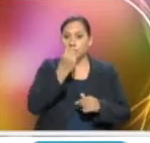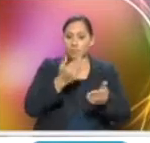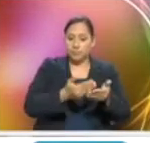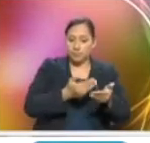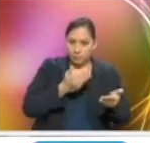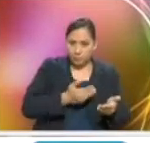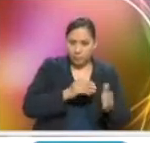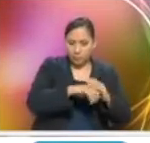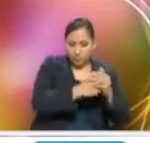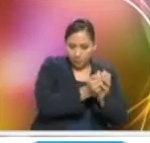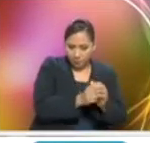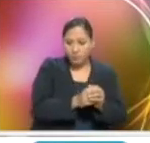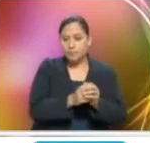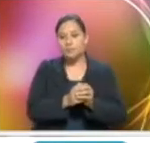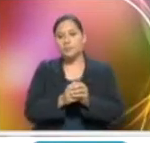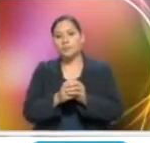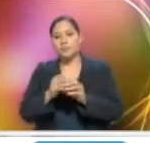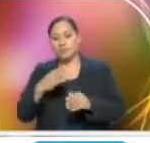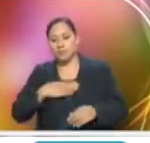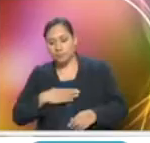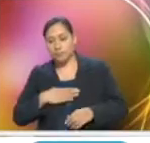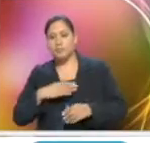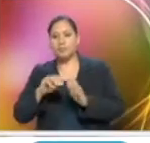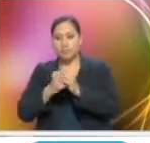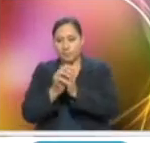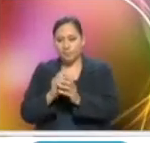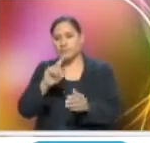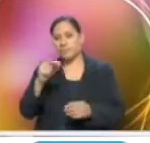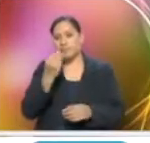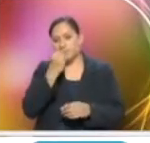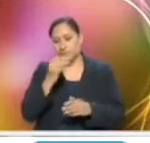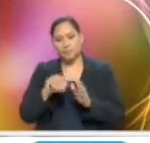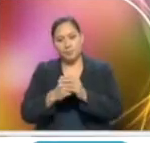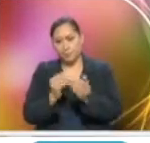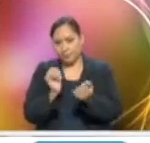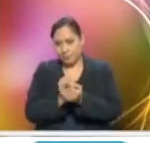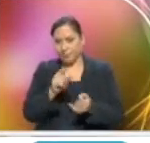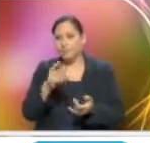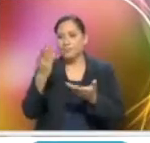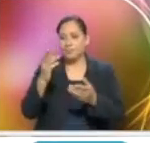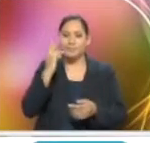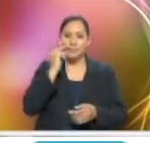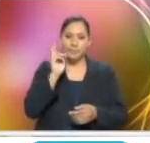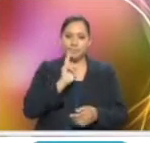las manos, al preparar alimentos también. Y de eso hoy vamos a hablar con Paola, fíjate. Ah, nada muy más. bien. Así que, Órale. vamos